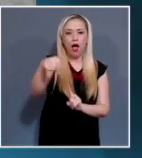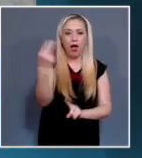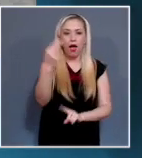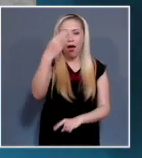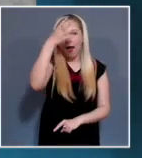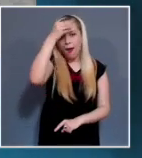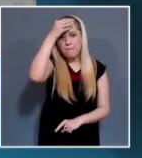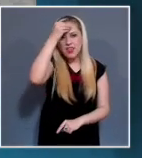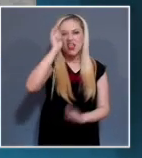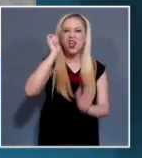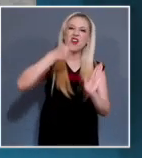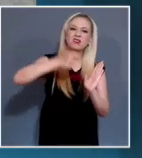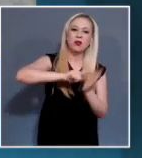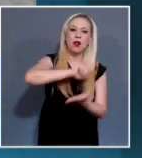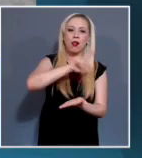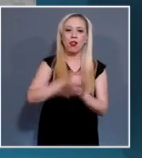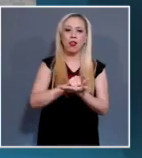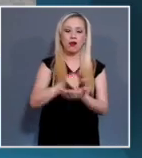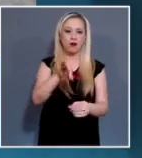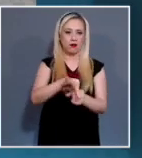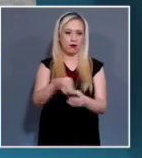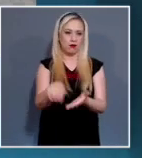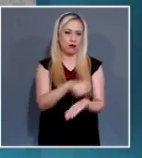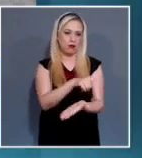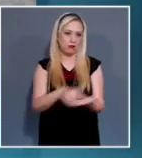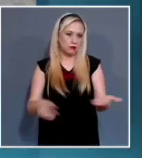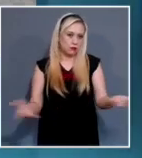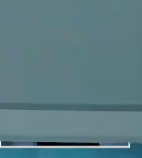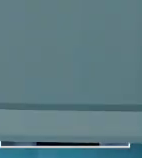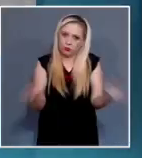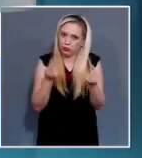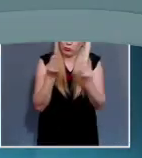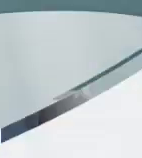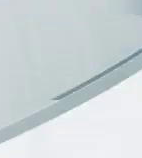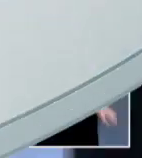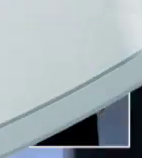canal del Poder Judicial de la Federación, Juan Carlos González.